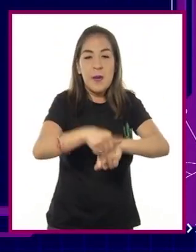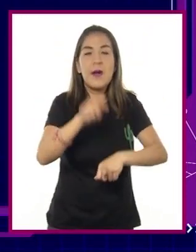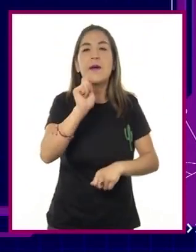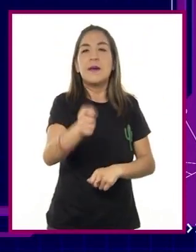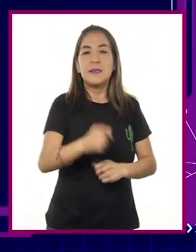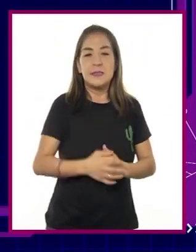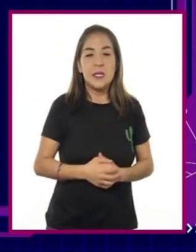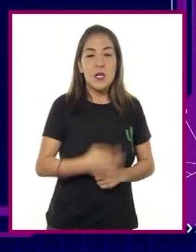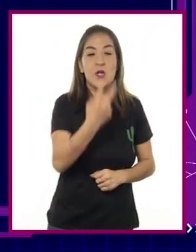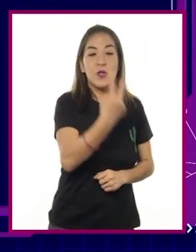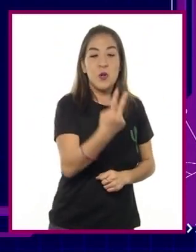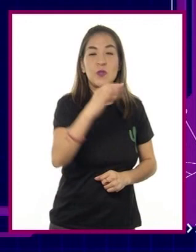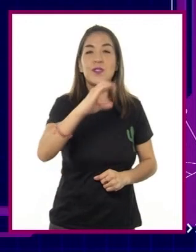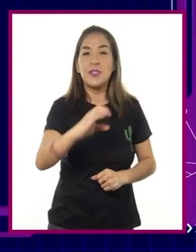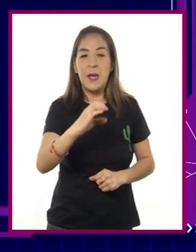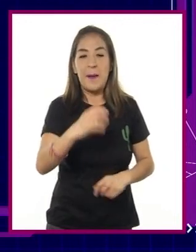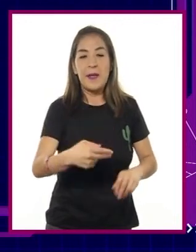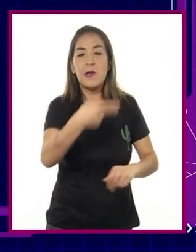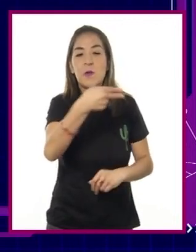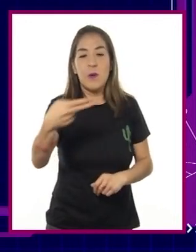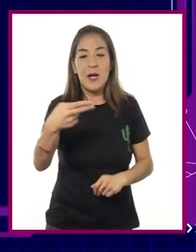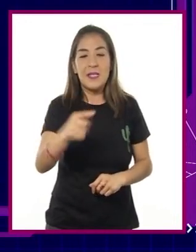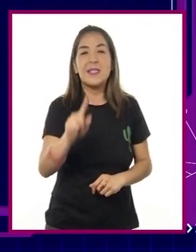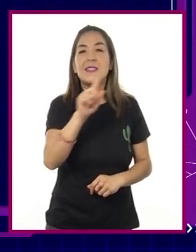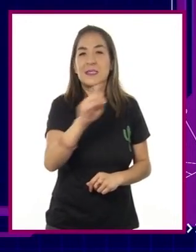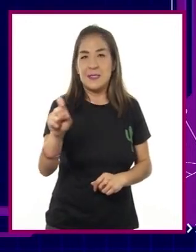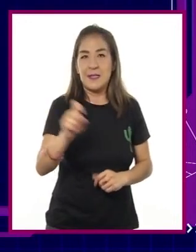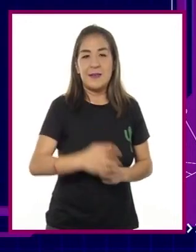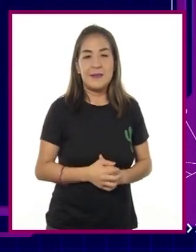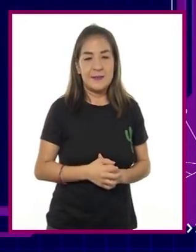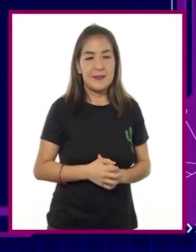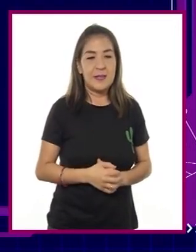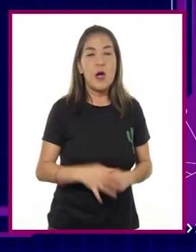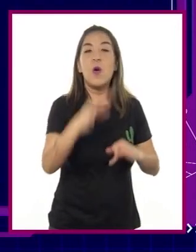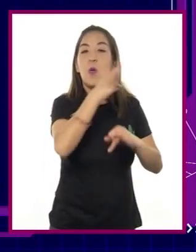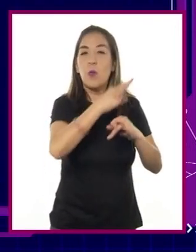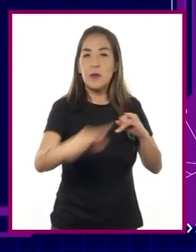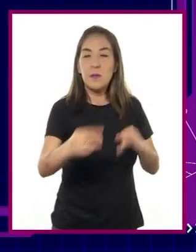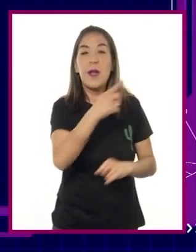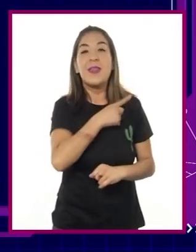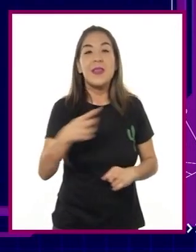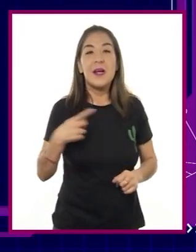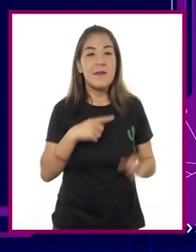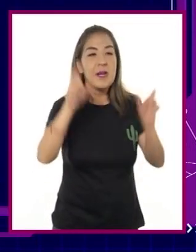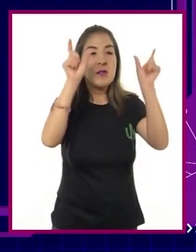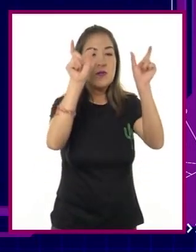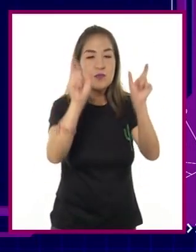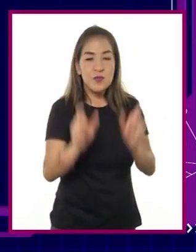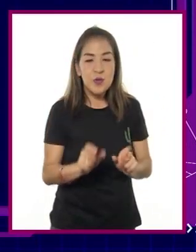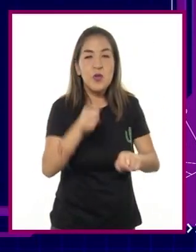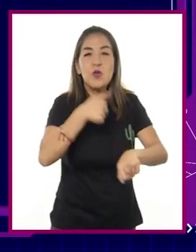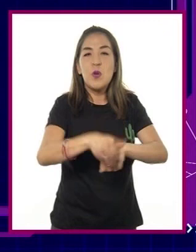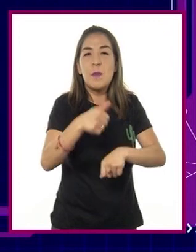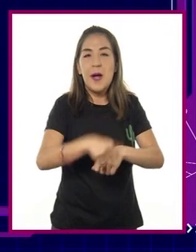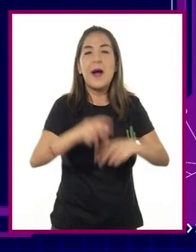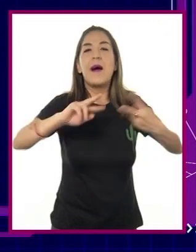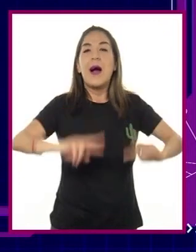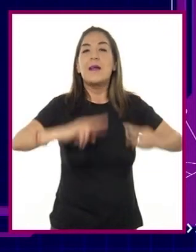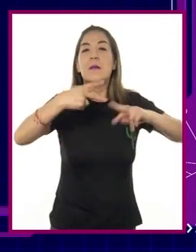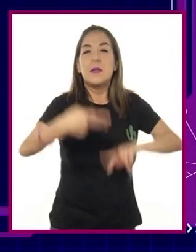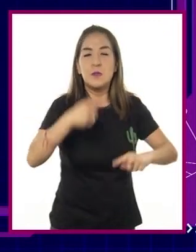ecuación 2c igual a 100. Por último, se debe despejar la incógnita utilizando la operación inversa